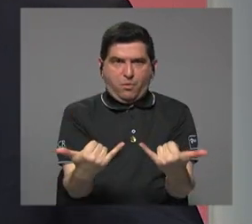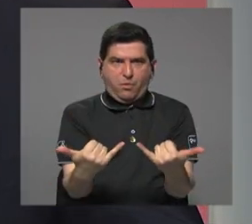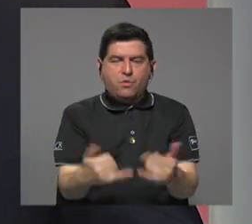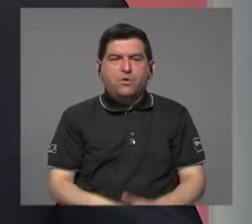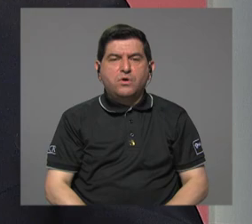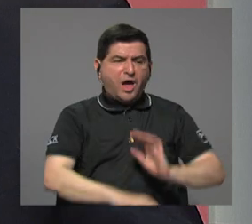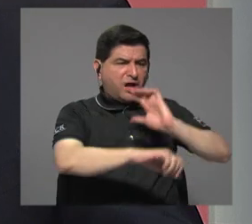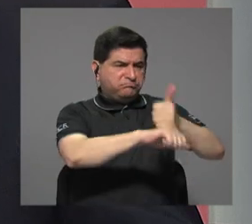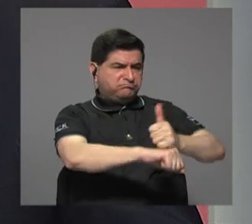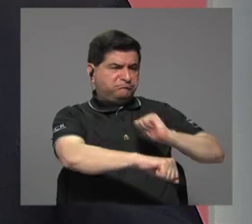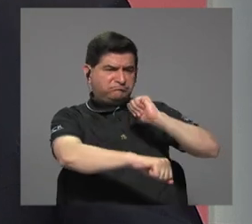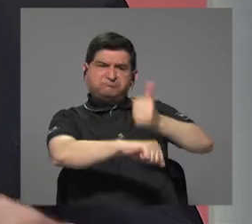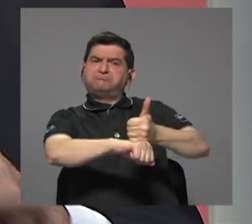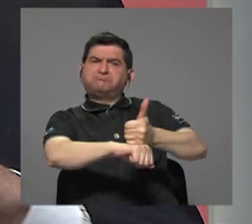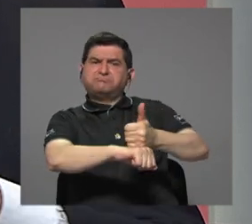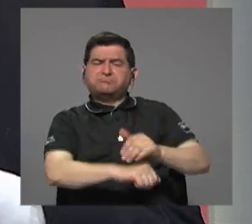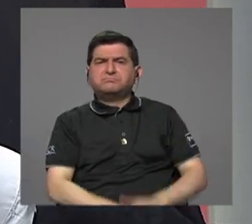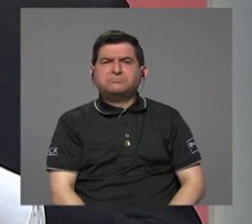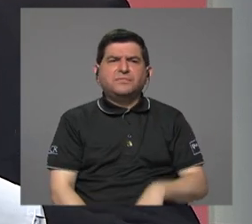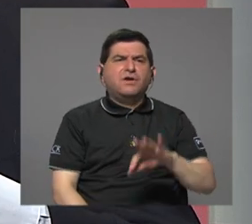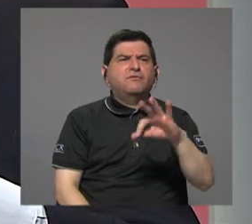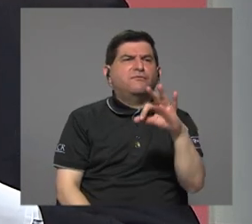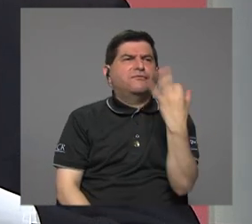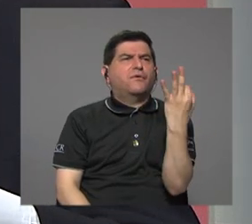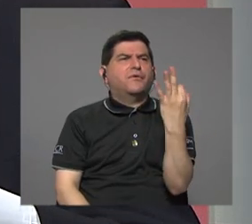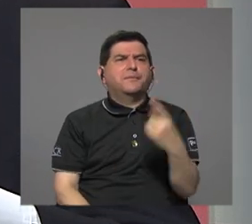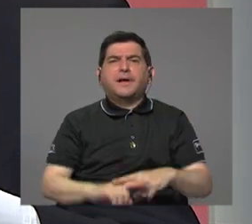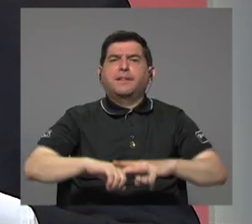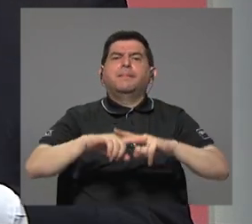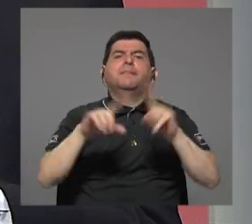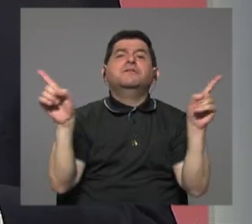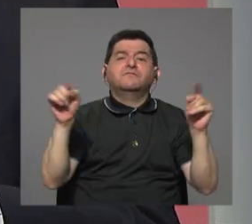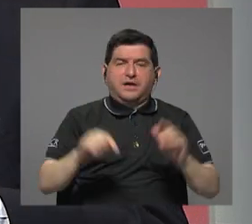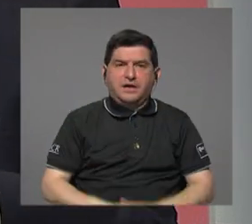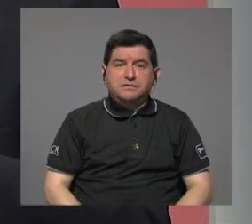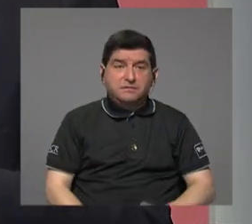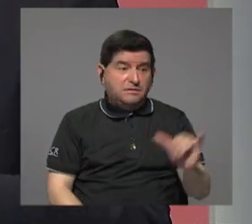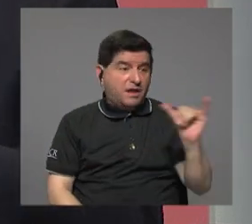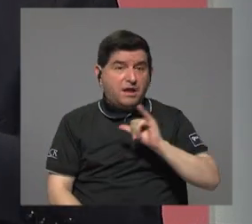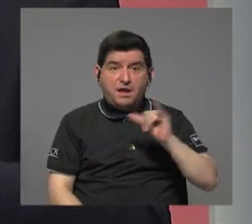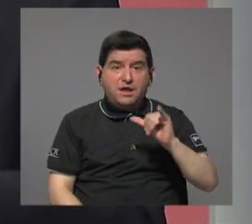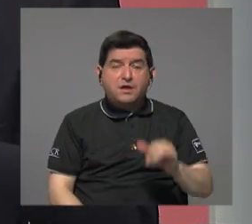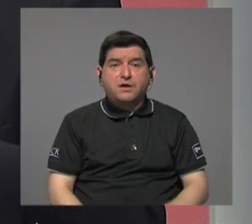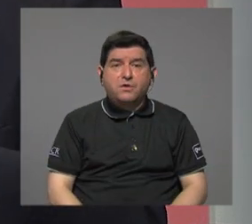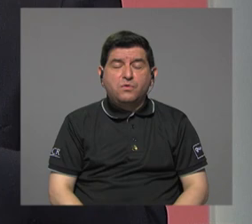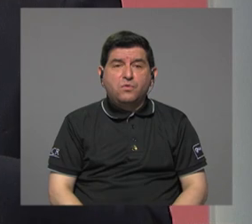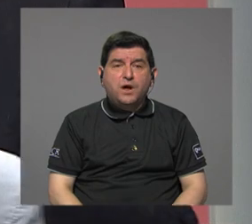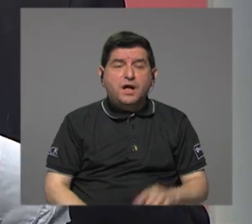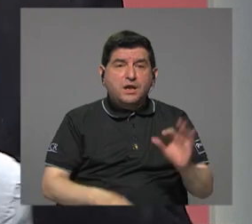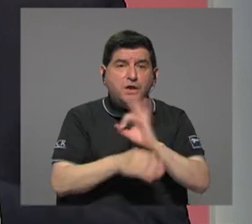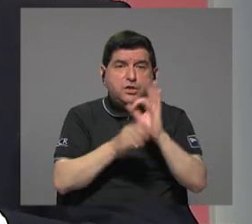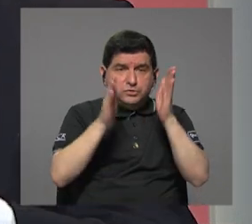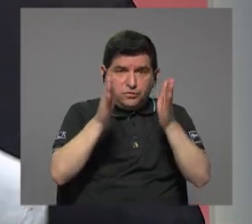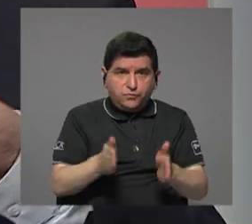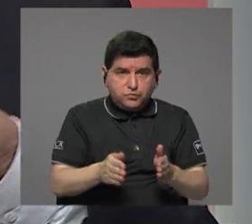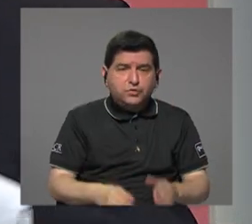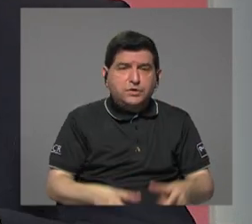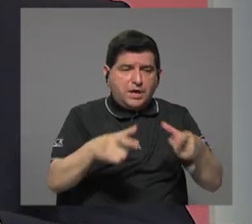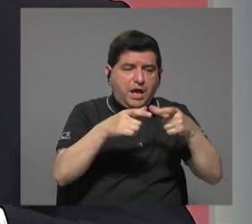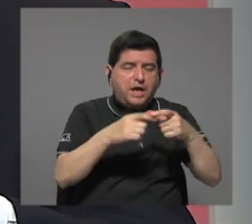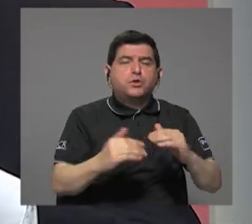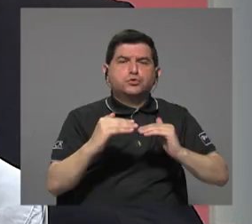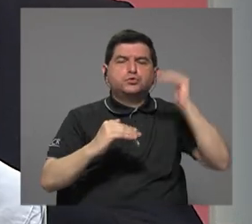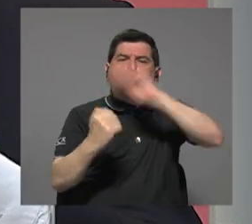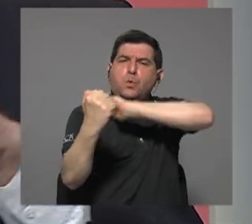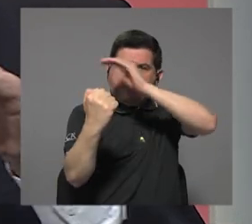determine de una manera diferente por las mismas élites de funcionarios digamos los supremos poderes